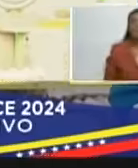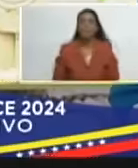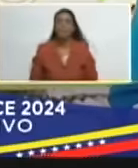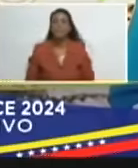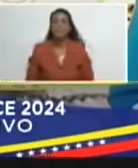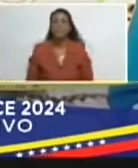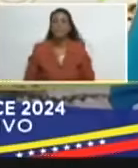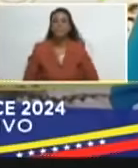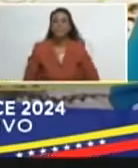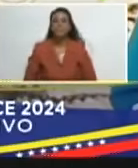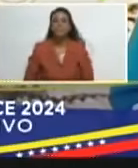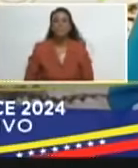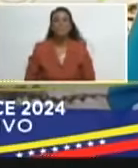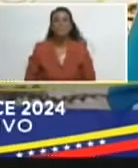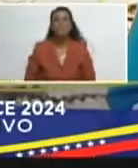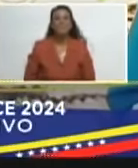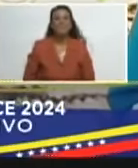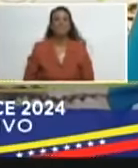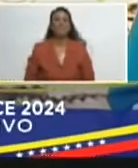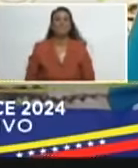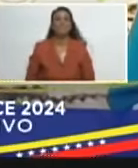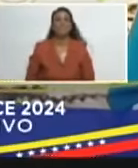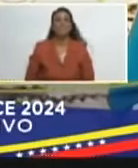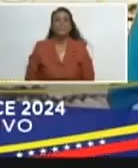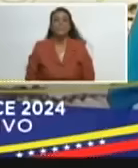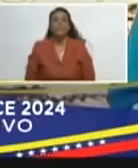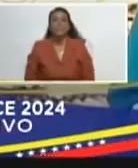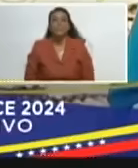de 22 de julio?